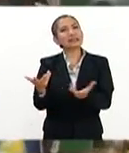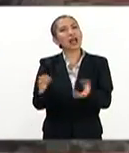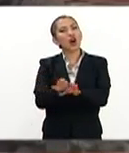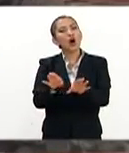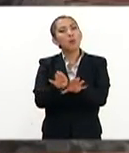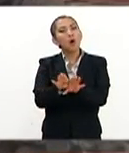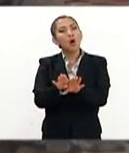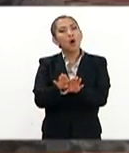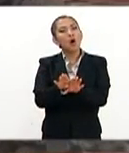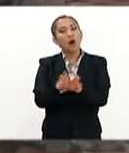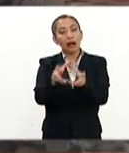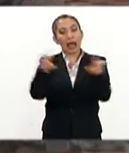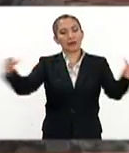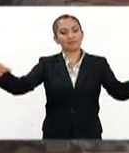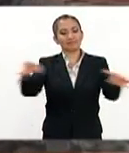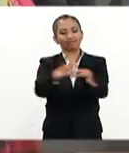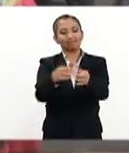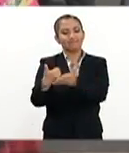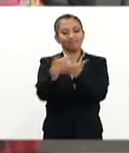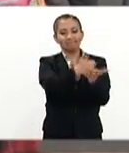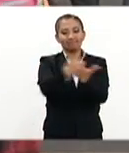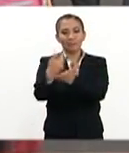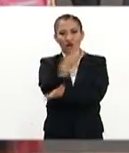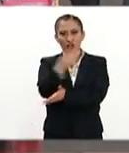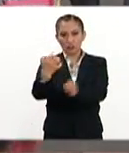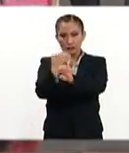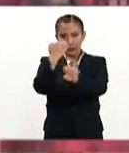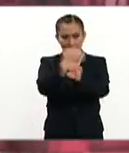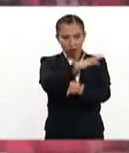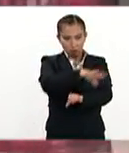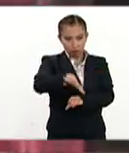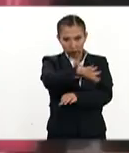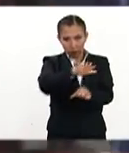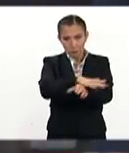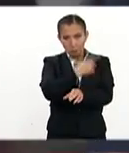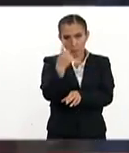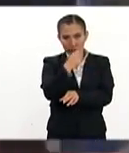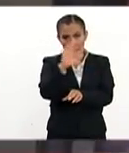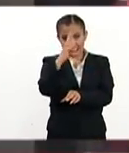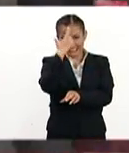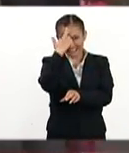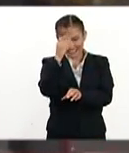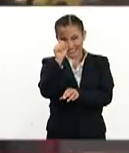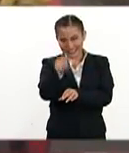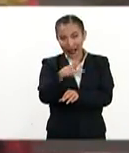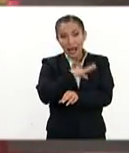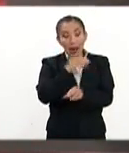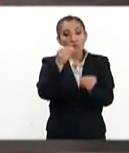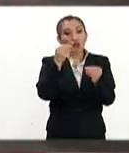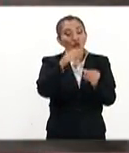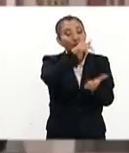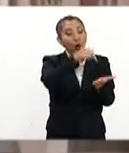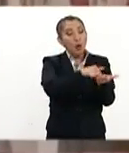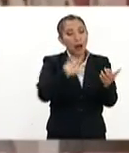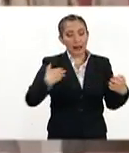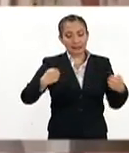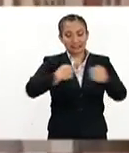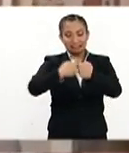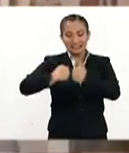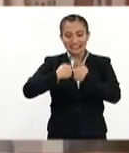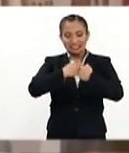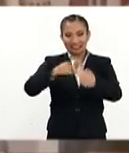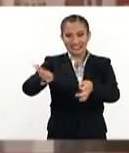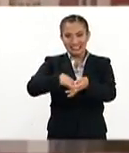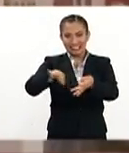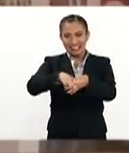harán una gran coordinación entre estas dos entidades, ya que pues recordemos que existen muchos puntos colindantes entre